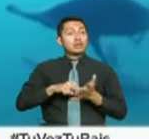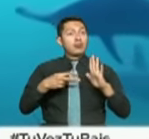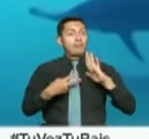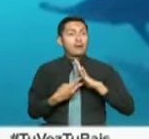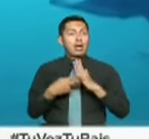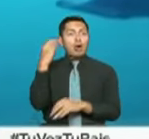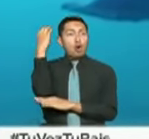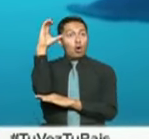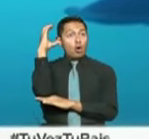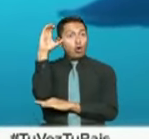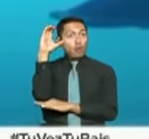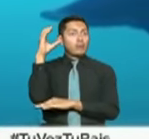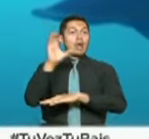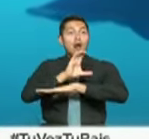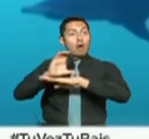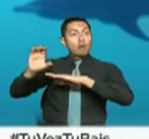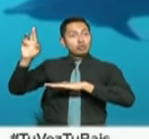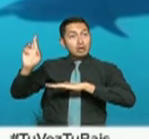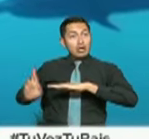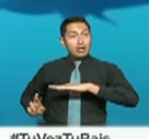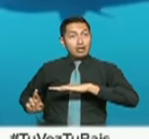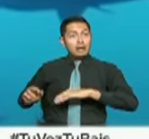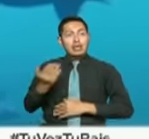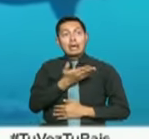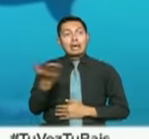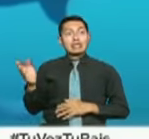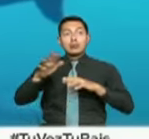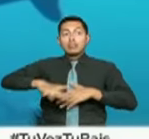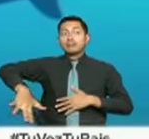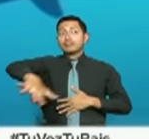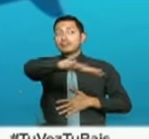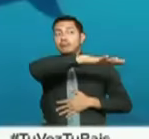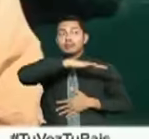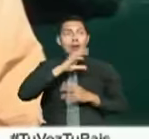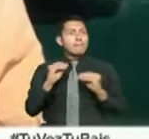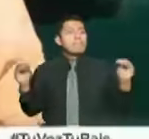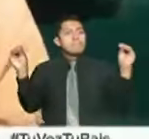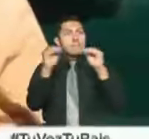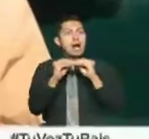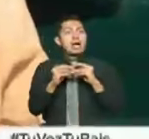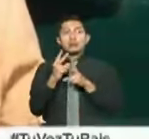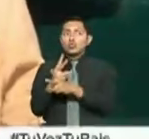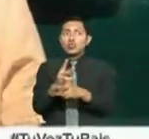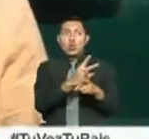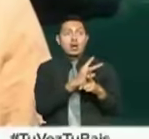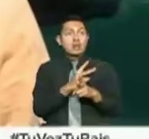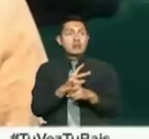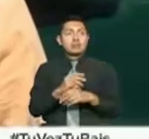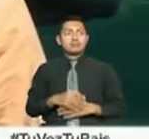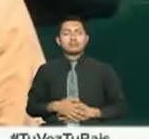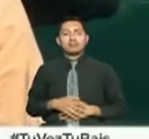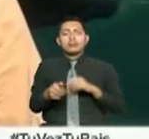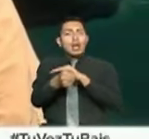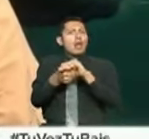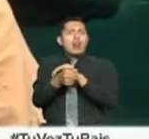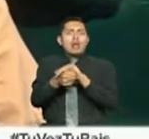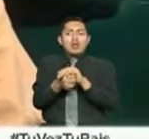que Colombia y Costa Rica amplíen sus zonas marinas de conservación. Galápagos es mucho más que un archipiélago,